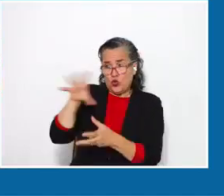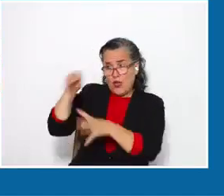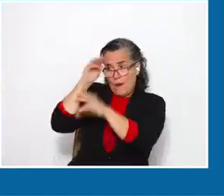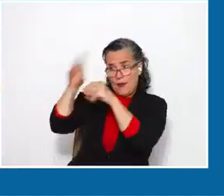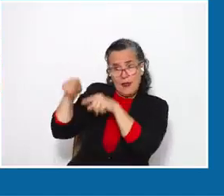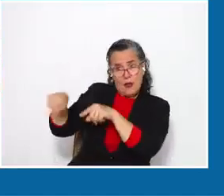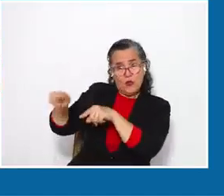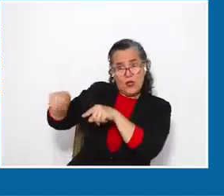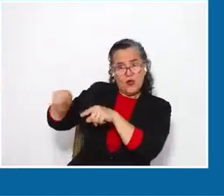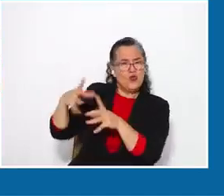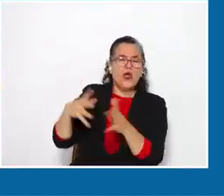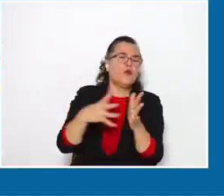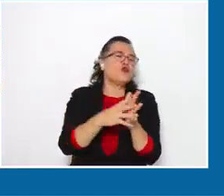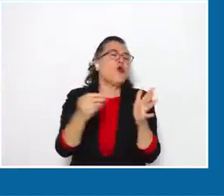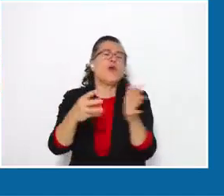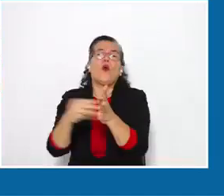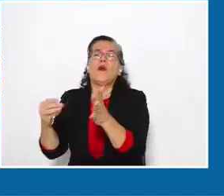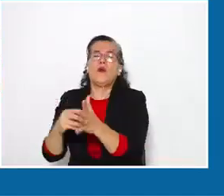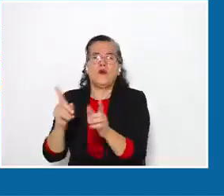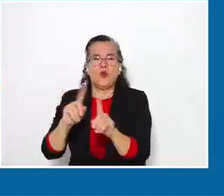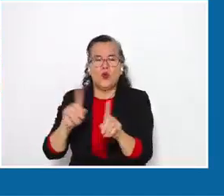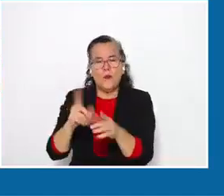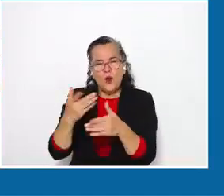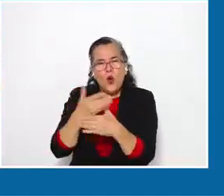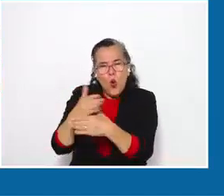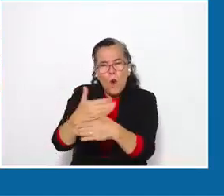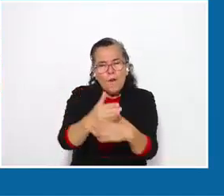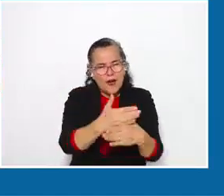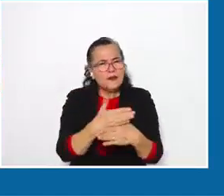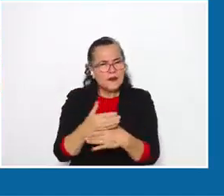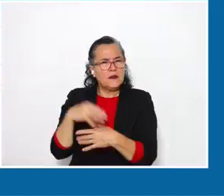cómo compartir para que nosotros como universidades